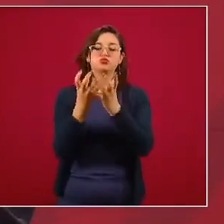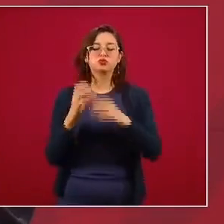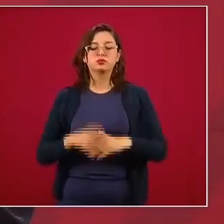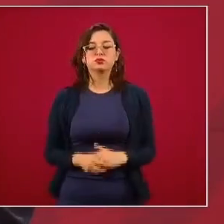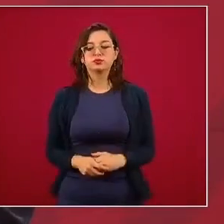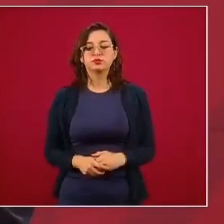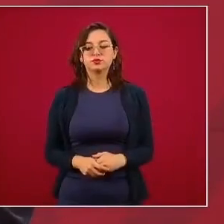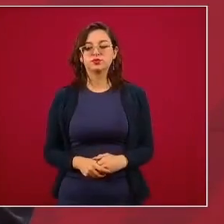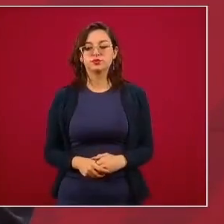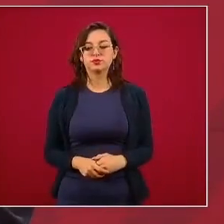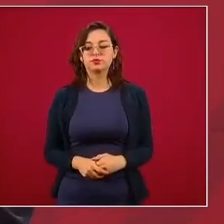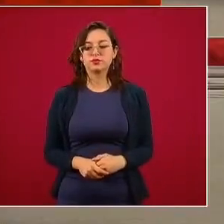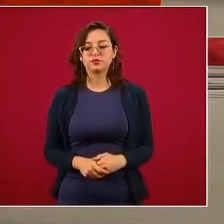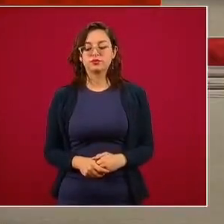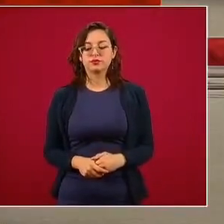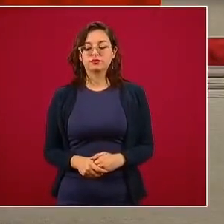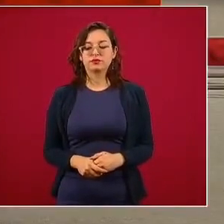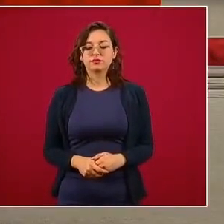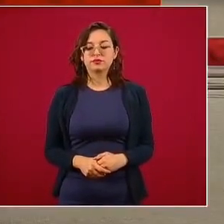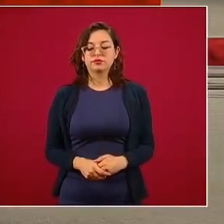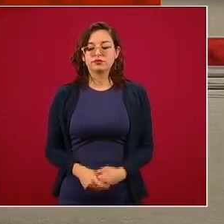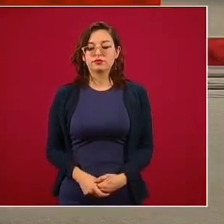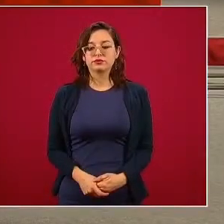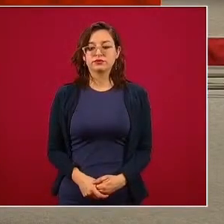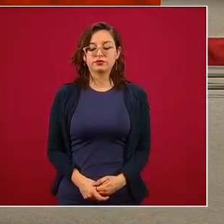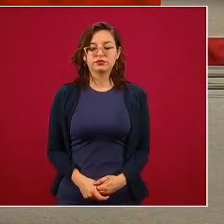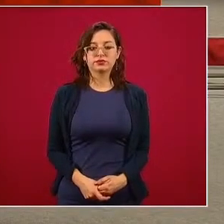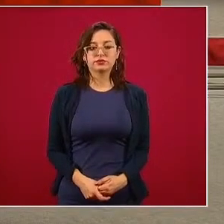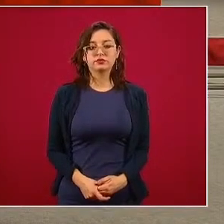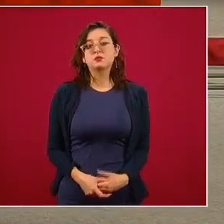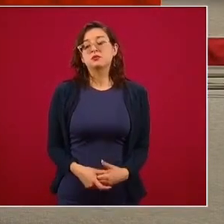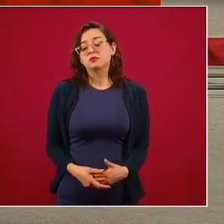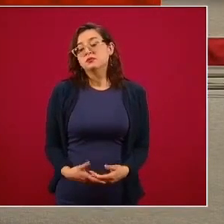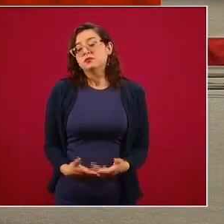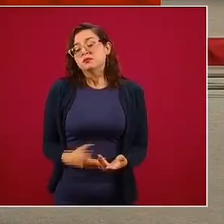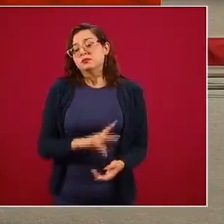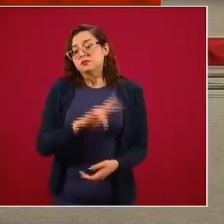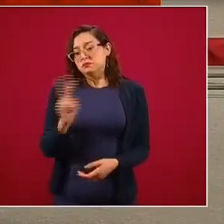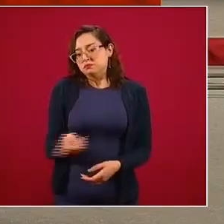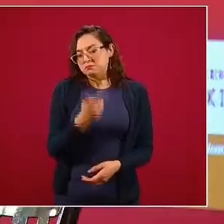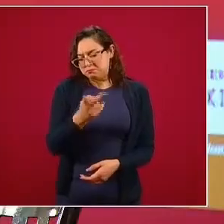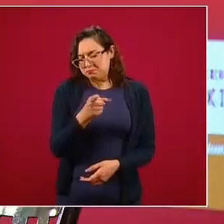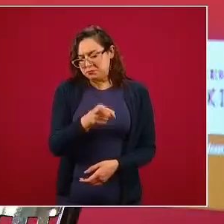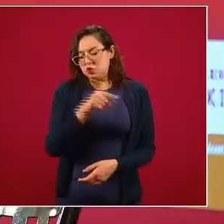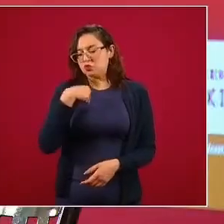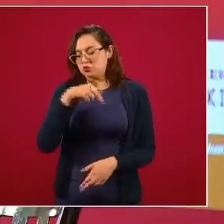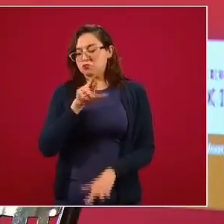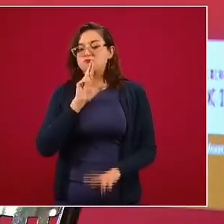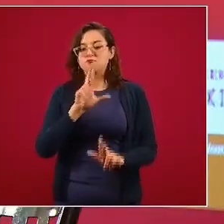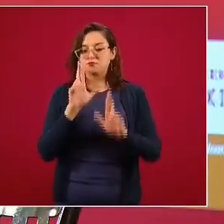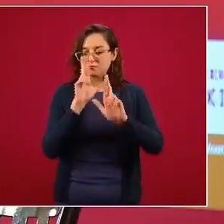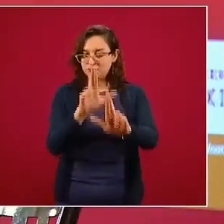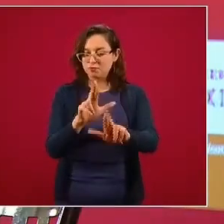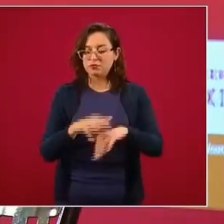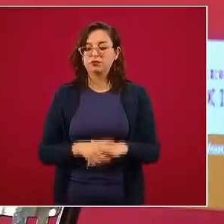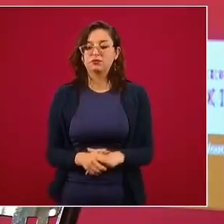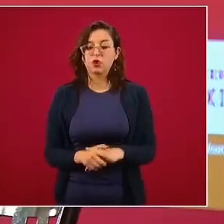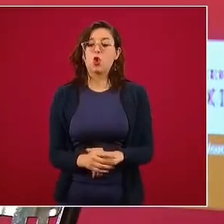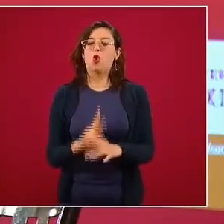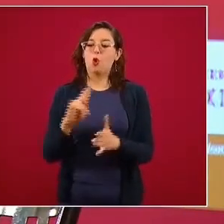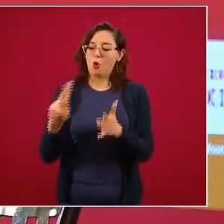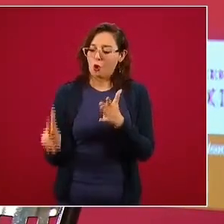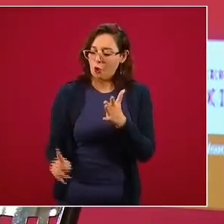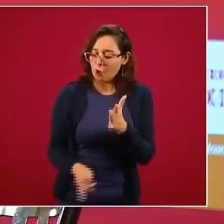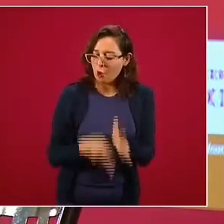temas. Pero bueno, el punto al que voy, a propósito de su pregunta, Juan, es, una vez